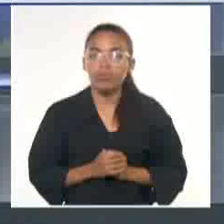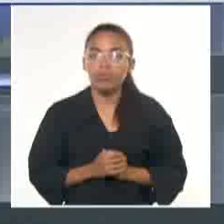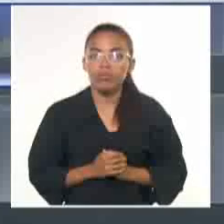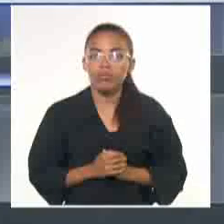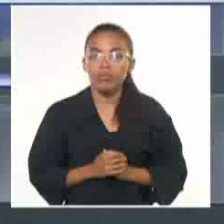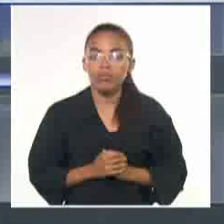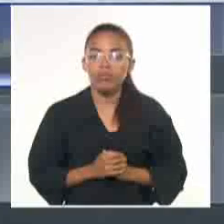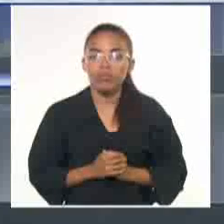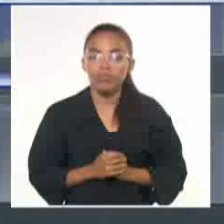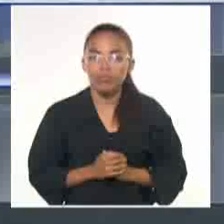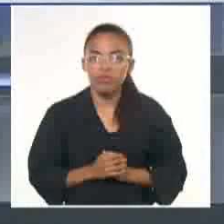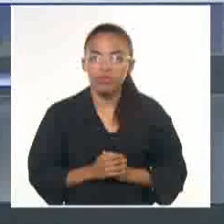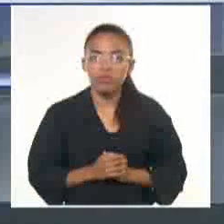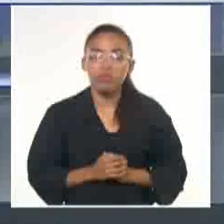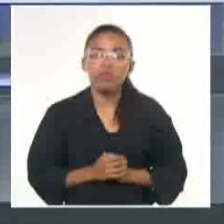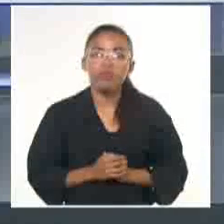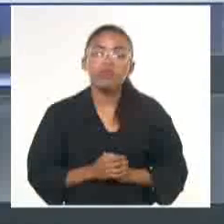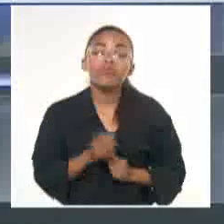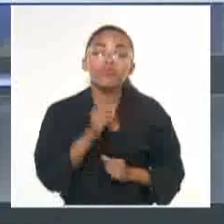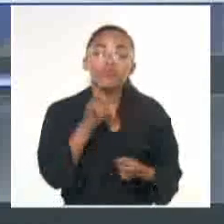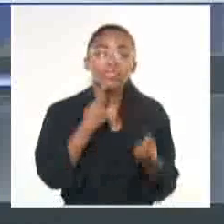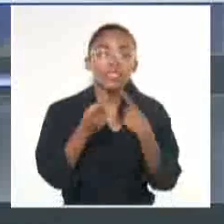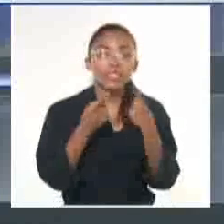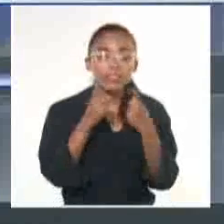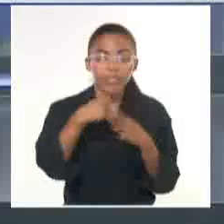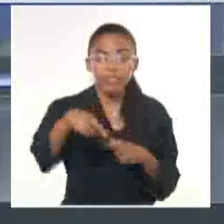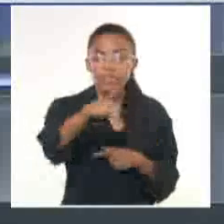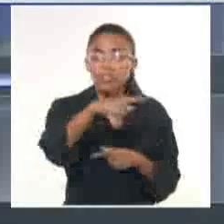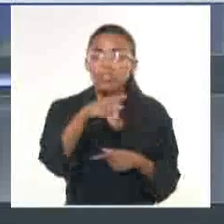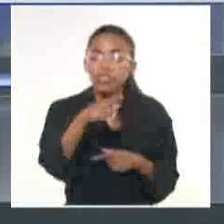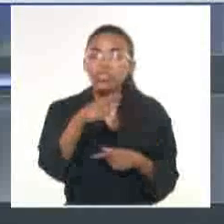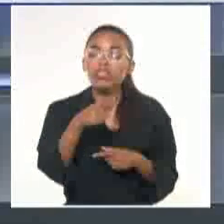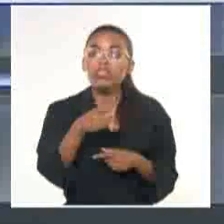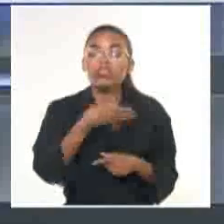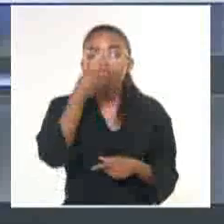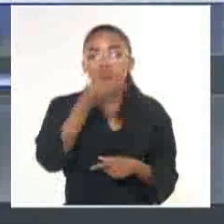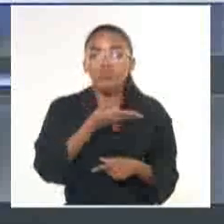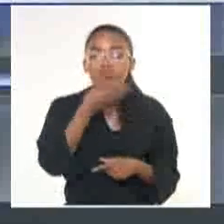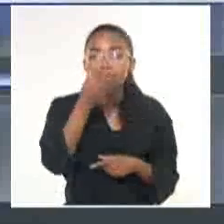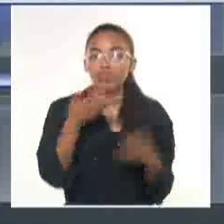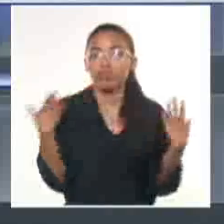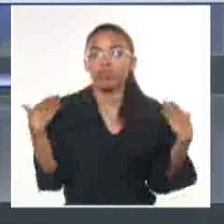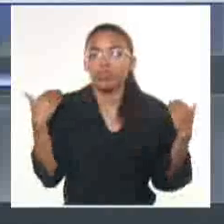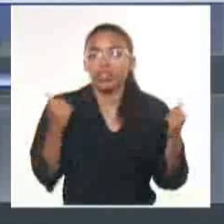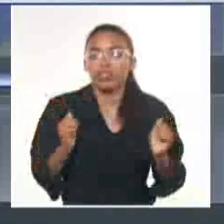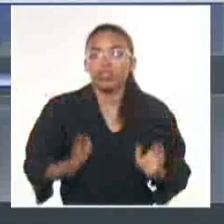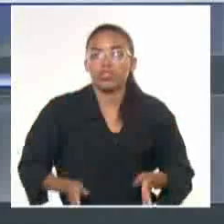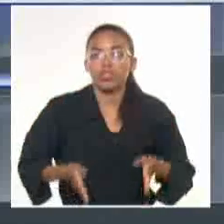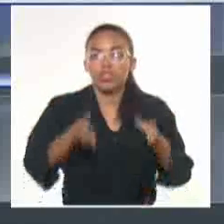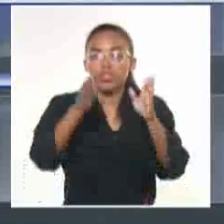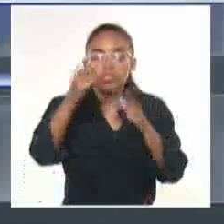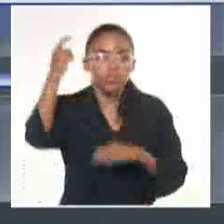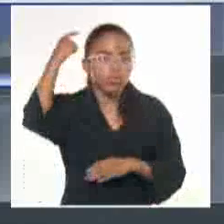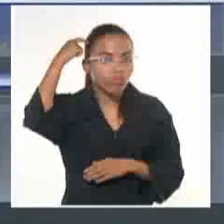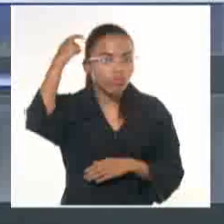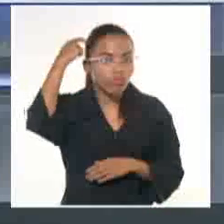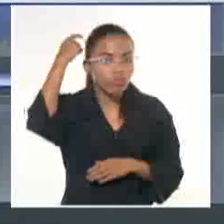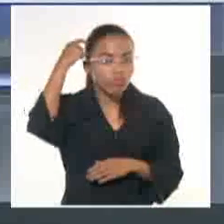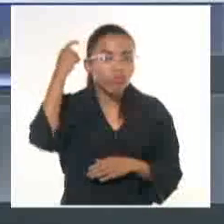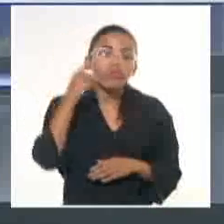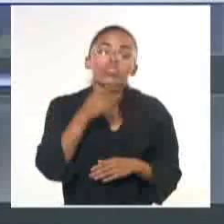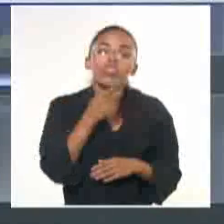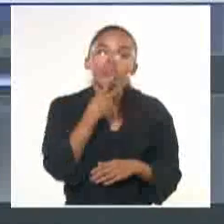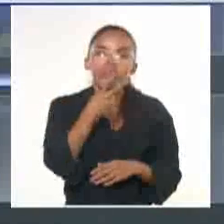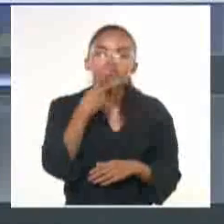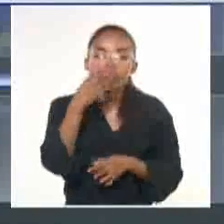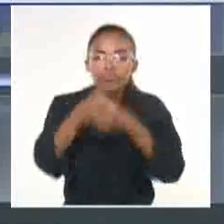de la entrevista realizada a los especialistas, intervino el director del Instituto de Hematología e Inmunología, doctor Wilfredo Roque, quien informó